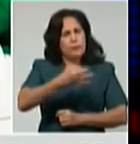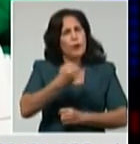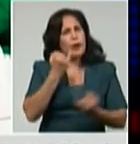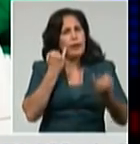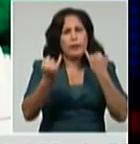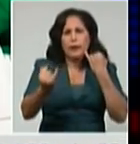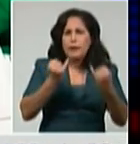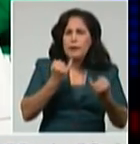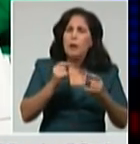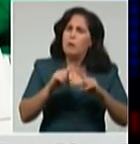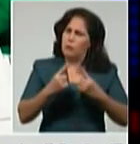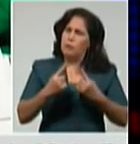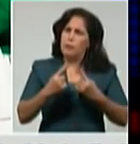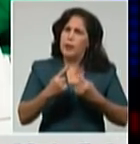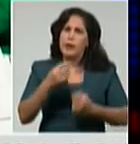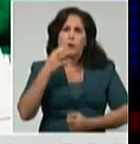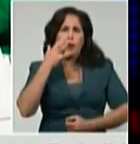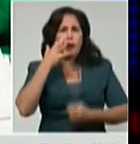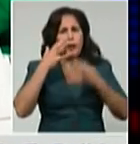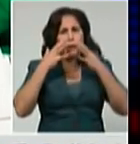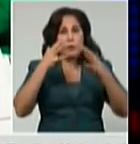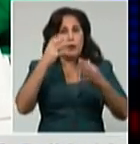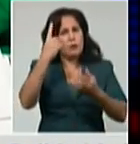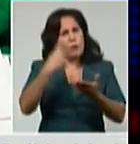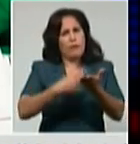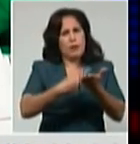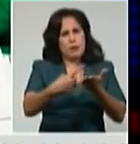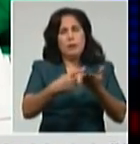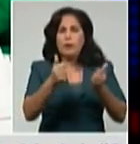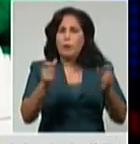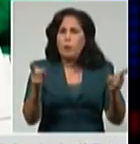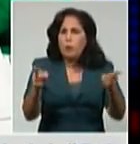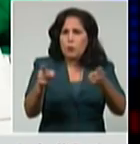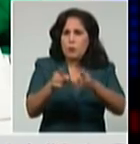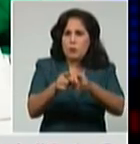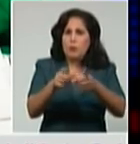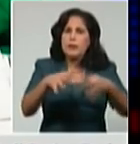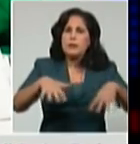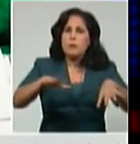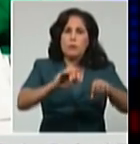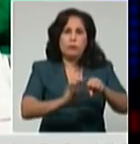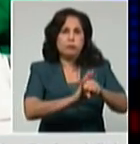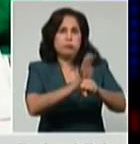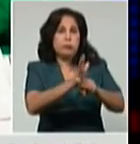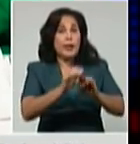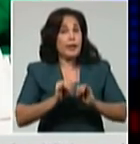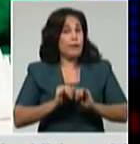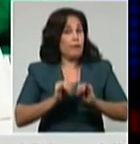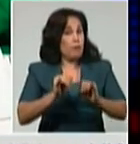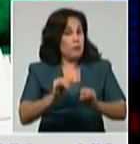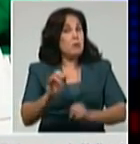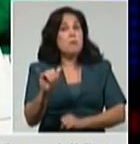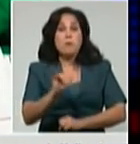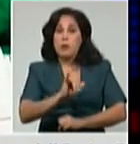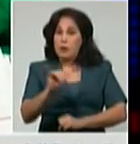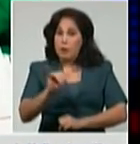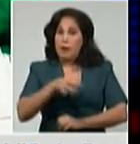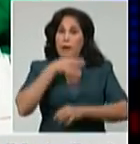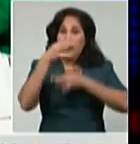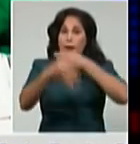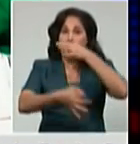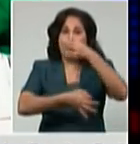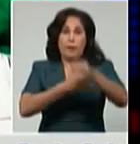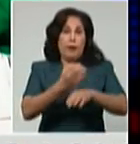pero creo que es correcto, una vez a la semana se hace un resumen y después la información, como también se ha explicado, pues